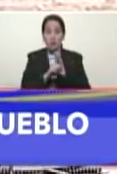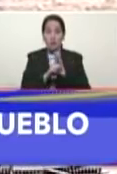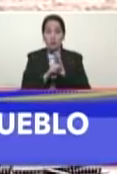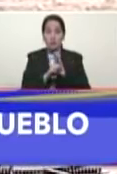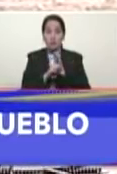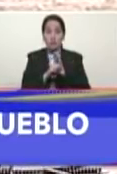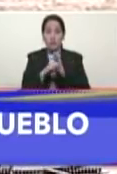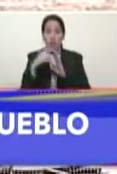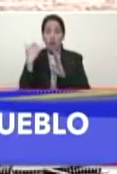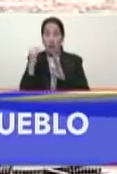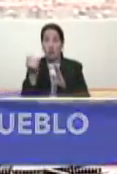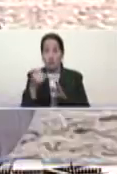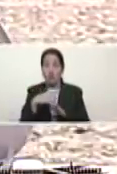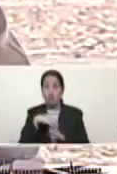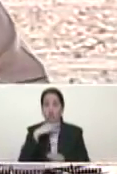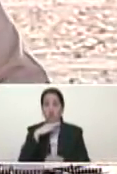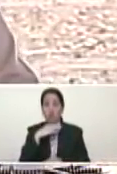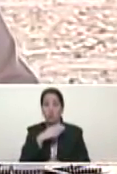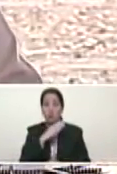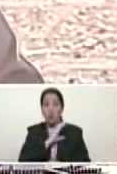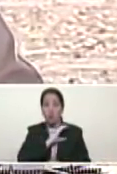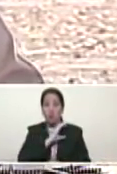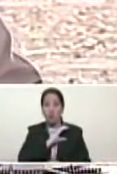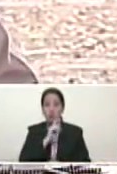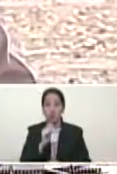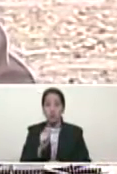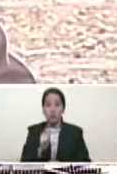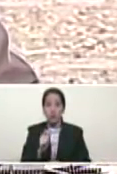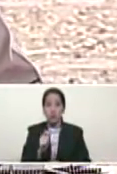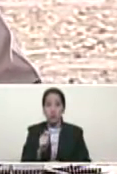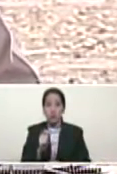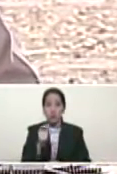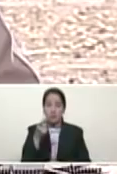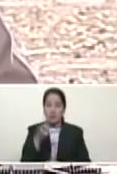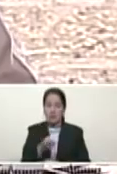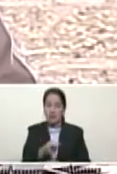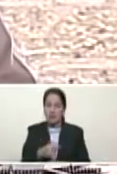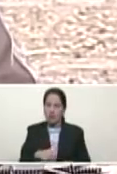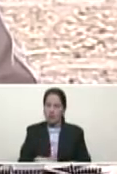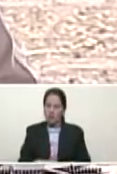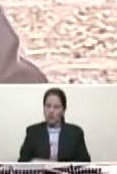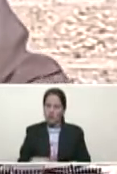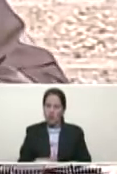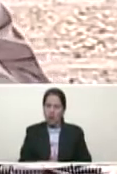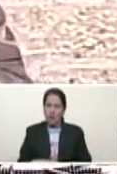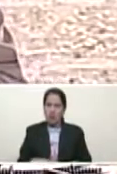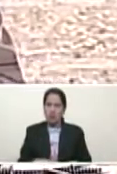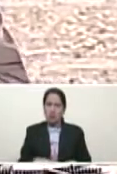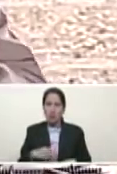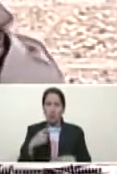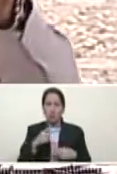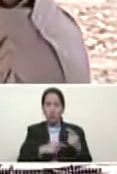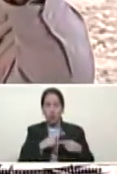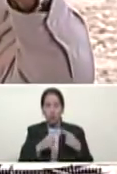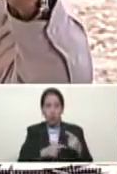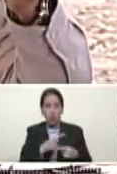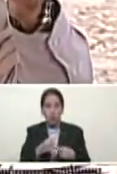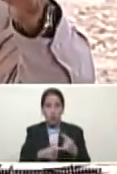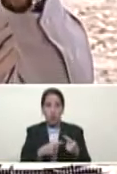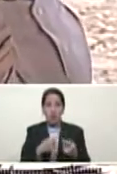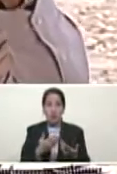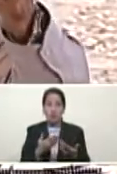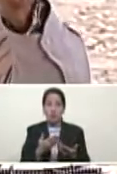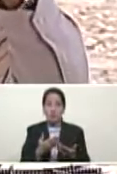constitucionalizada, y debemos nosotros mantener el trabajo diario porque esas instituciones cada vez